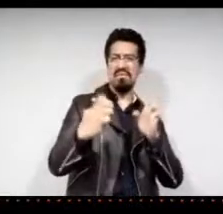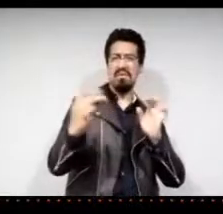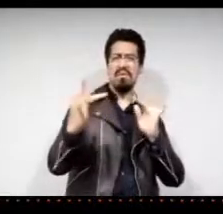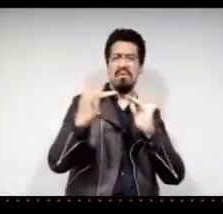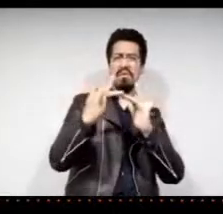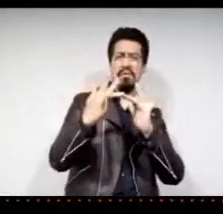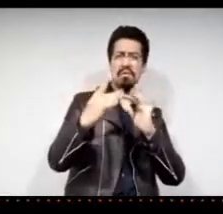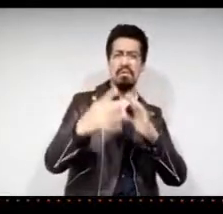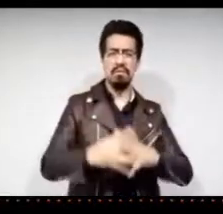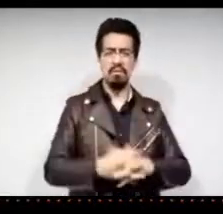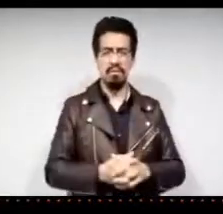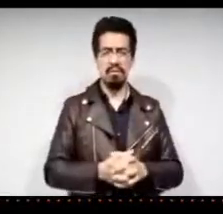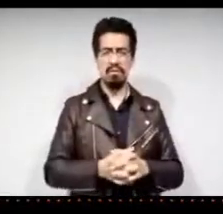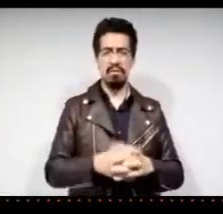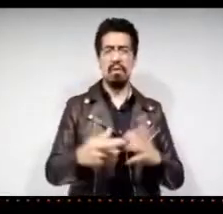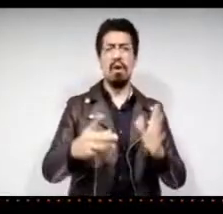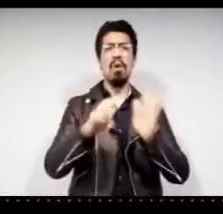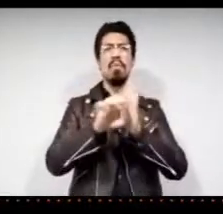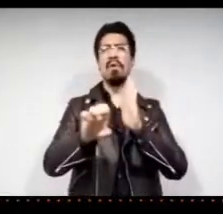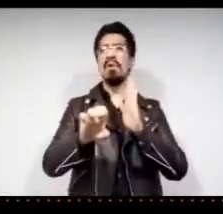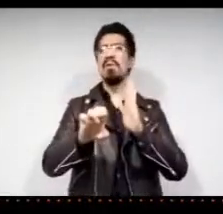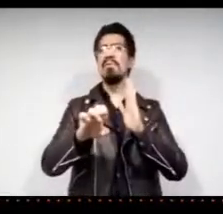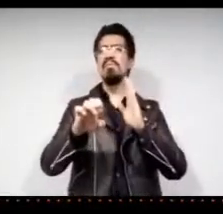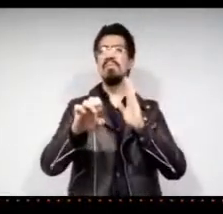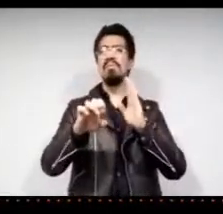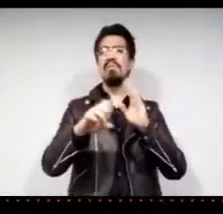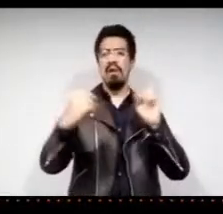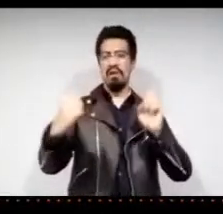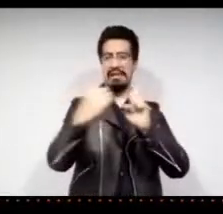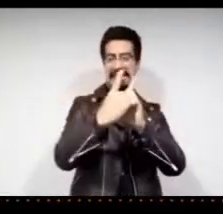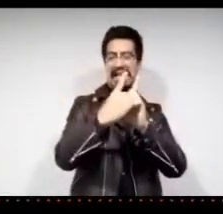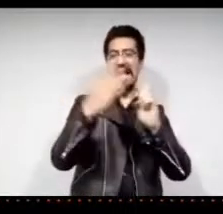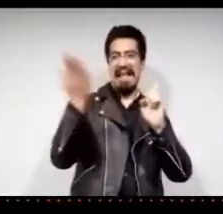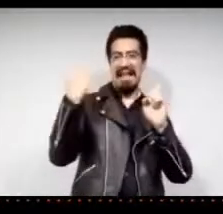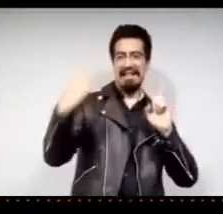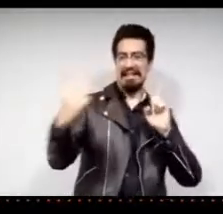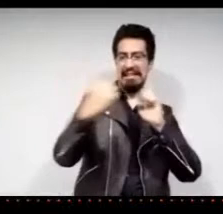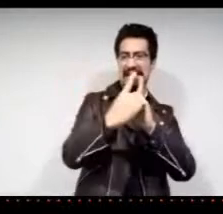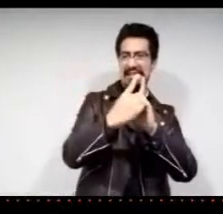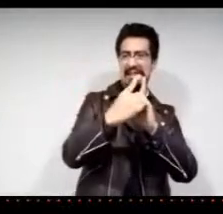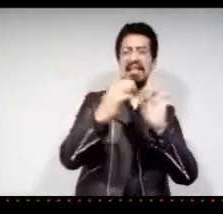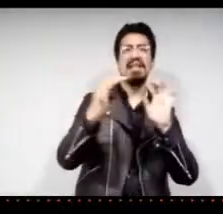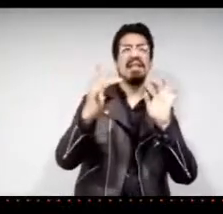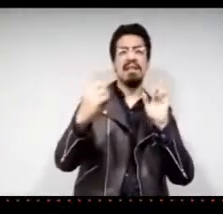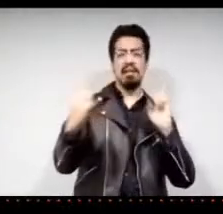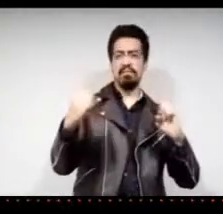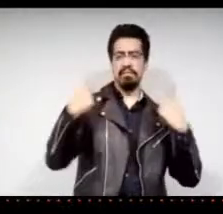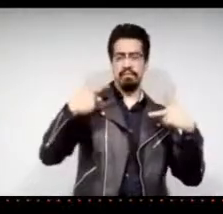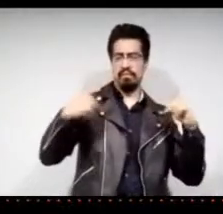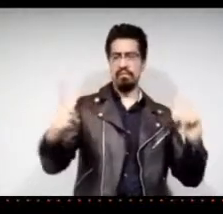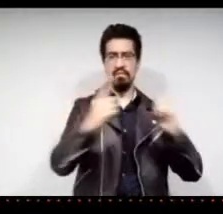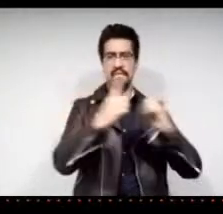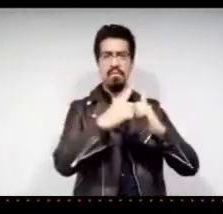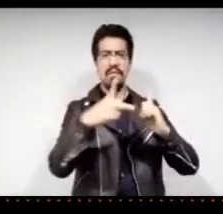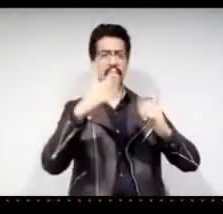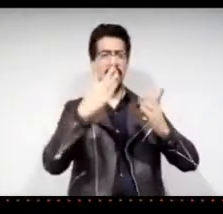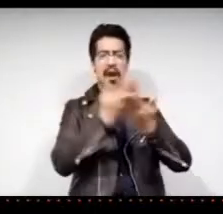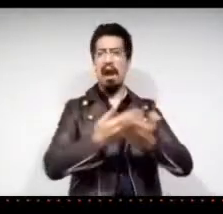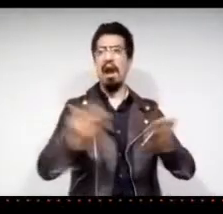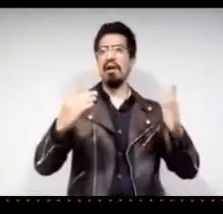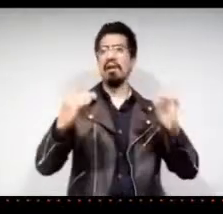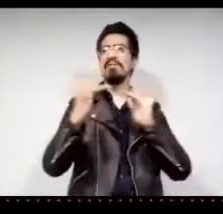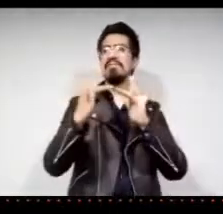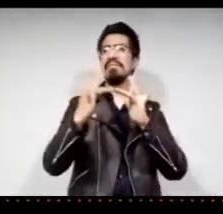articulando recursos tecnológicos, desarrollando habilidades a distancia, considerando las debilidades, sobre todo las debilidades